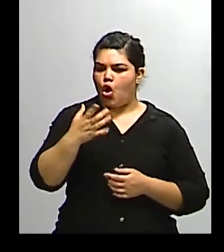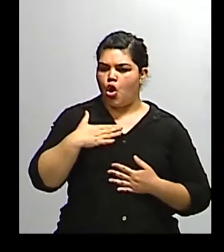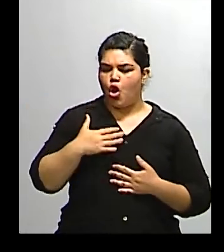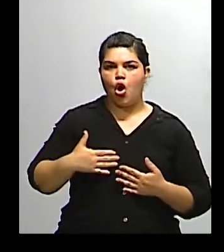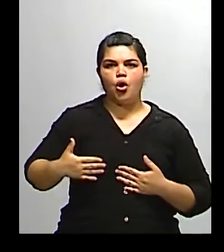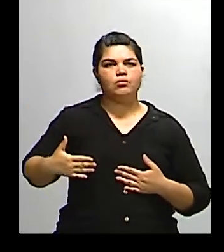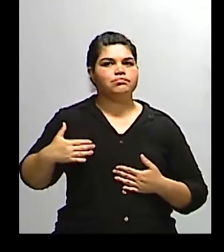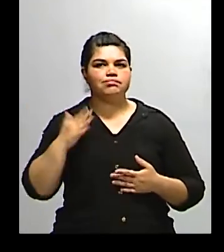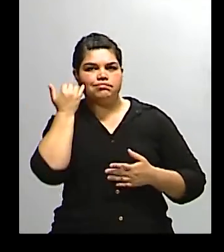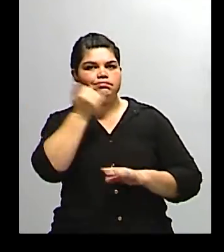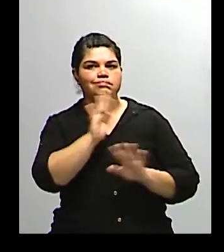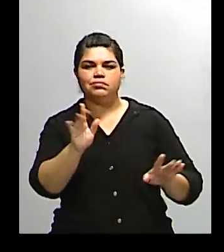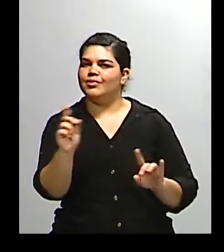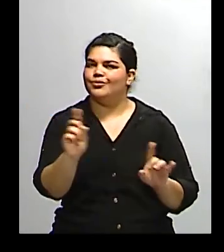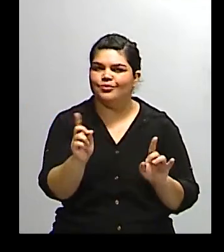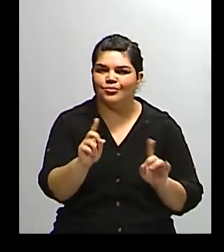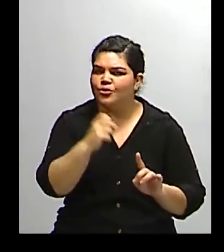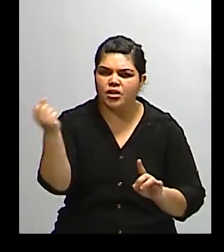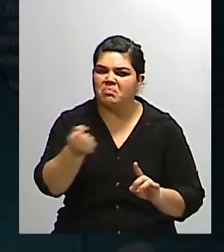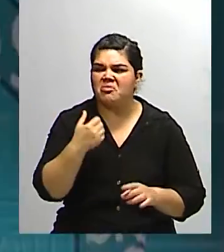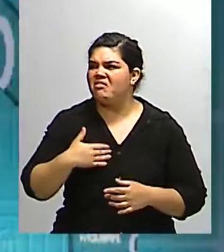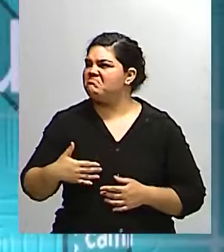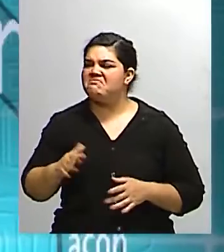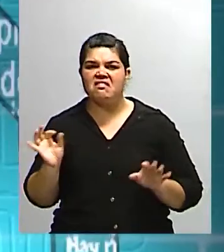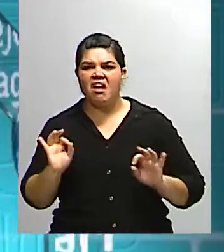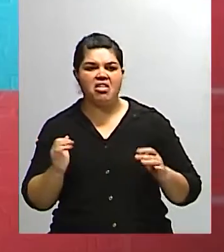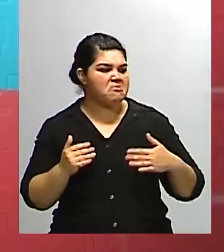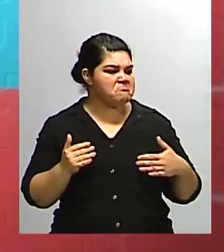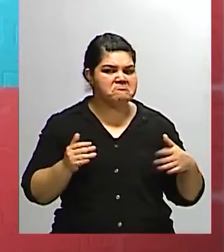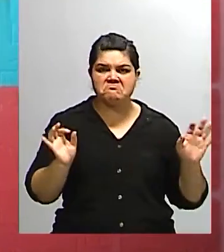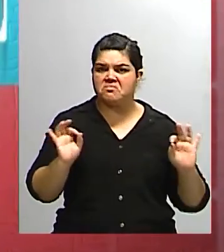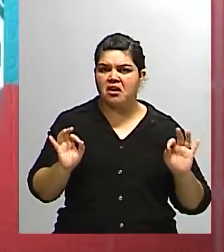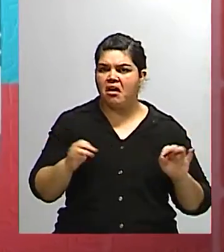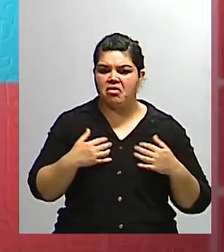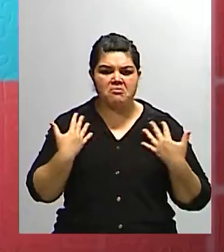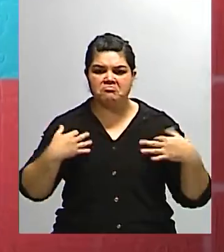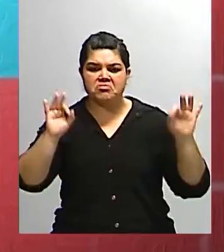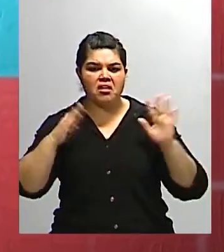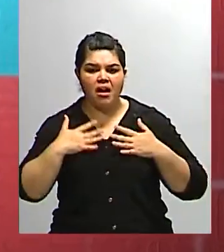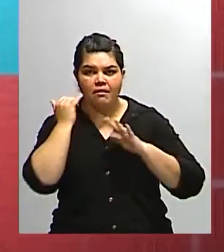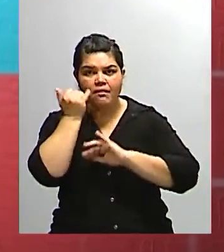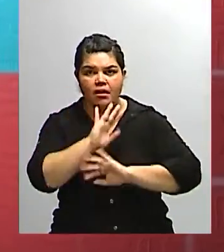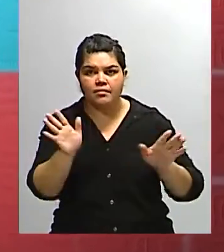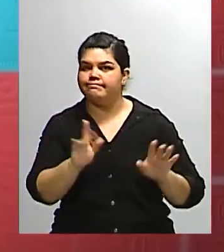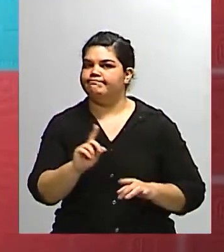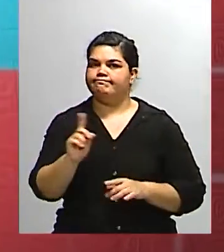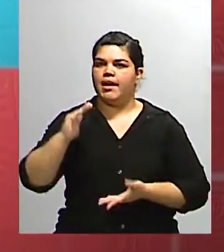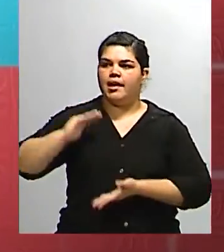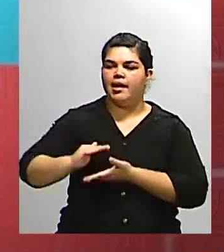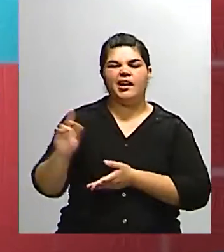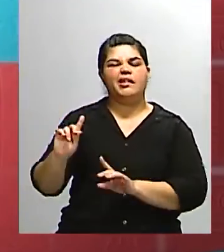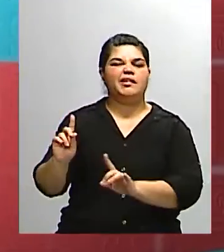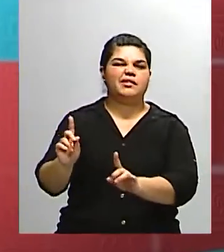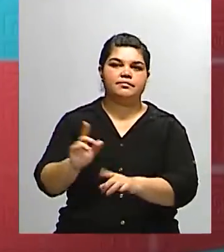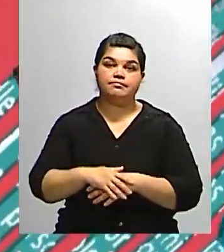un error a veces que cometen las mujeres. No me toco nada, no siento nada, no tengo ningún síntoma, y entonces no se hacen los